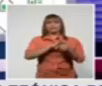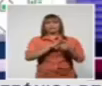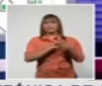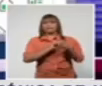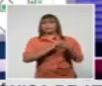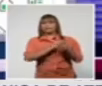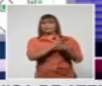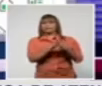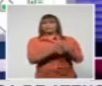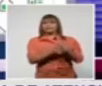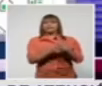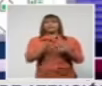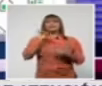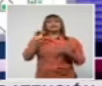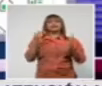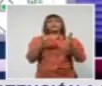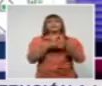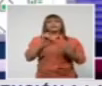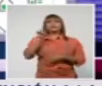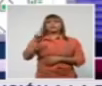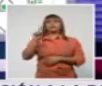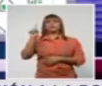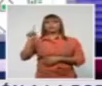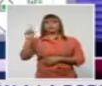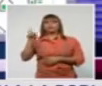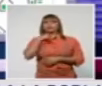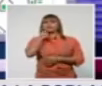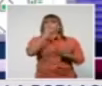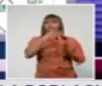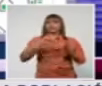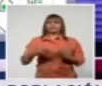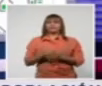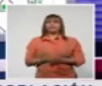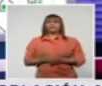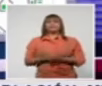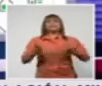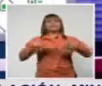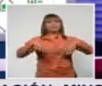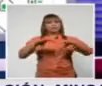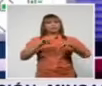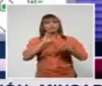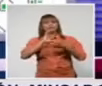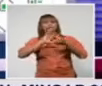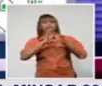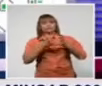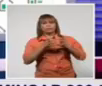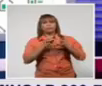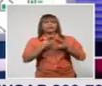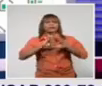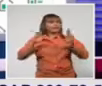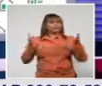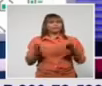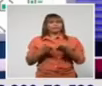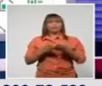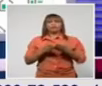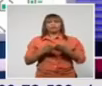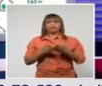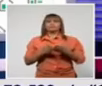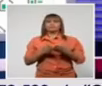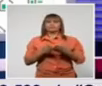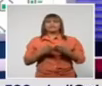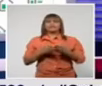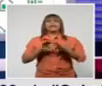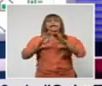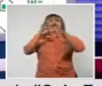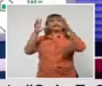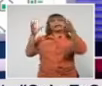de 6.111 fallecidos. Situación compleja en todo el globo terráqueo, situación